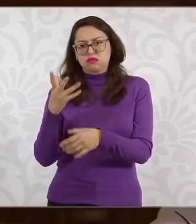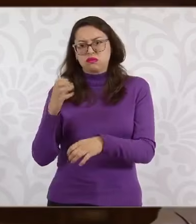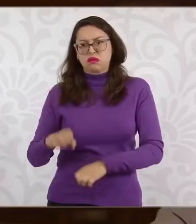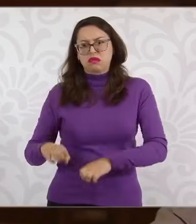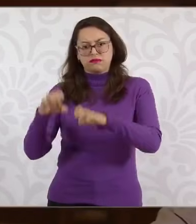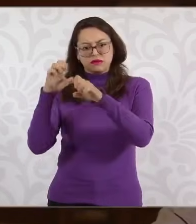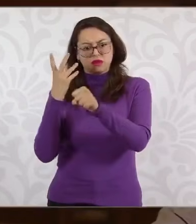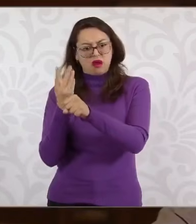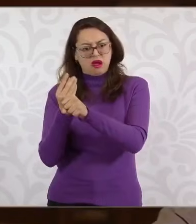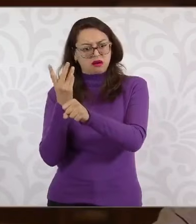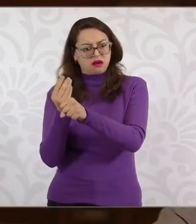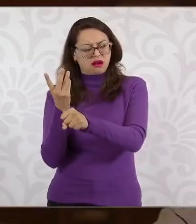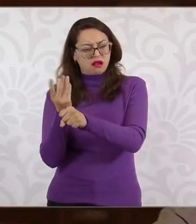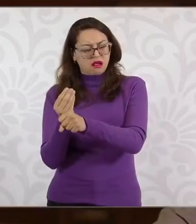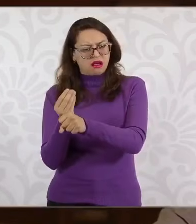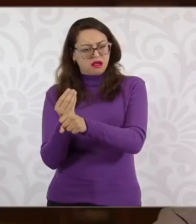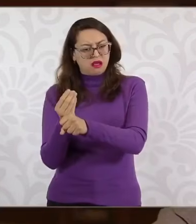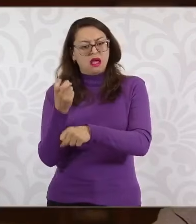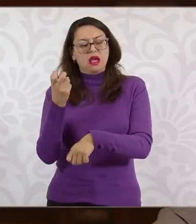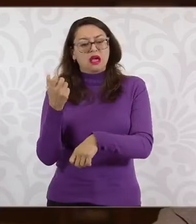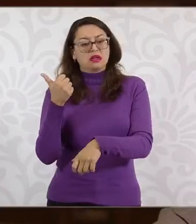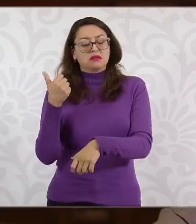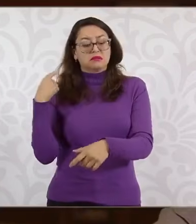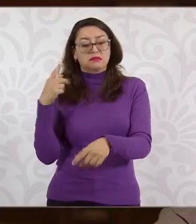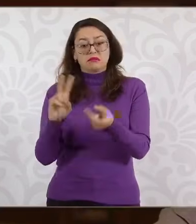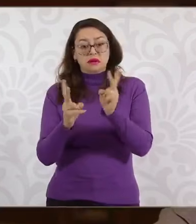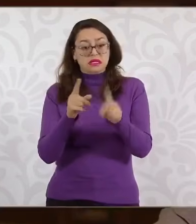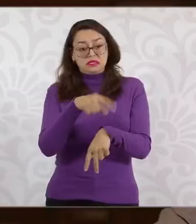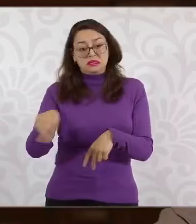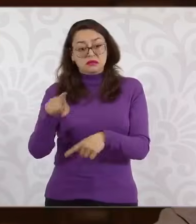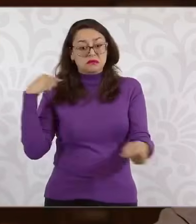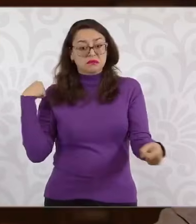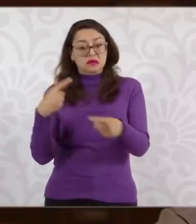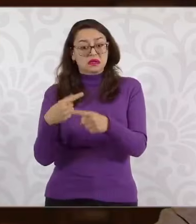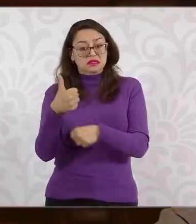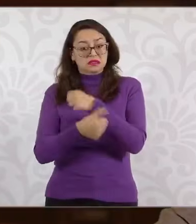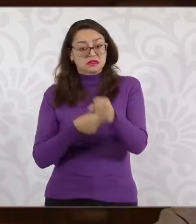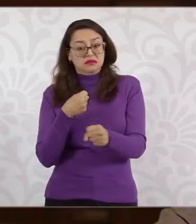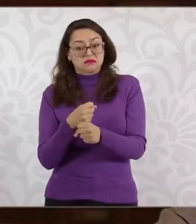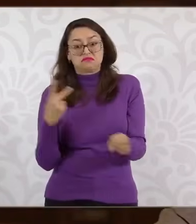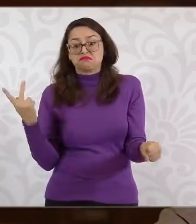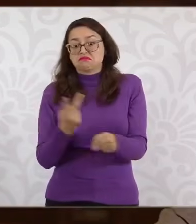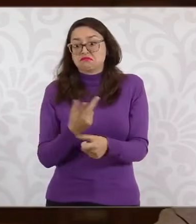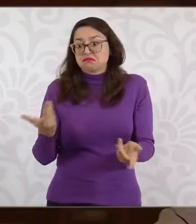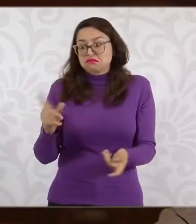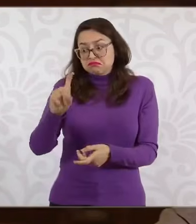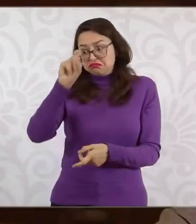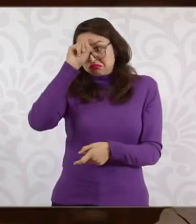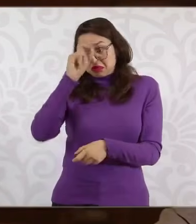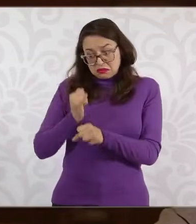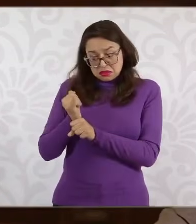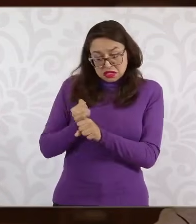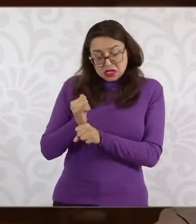predio. Los vecinos han mencionado que pues a 6 años no han conocido si sucedió o si se dio alguna investigación